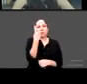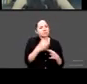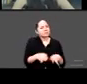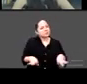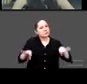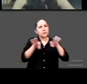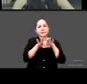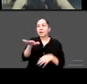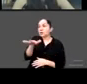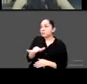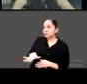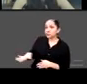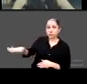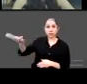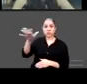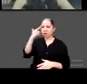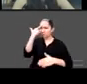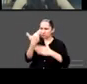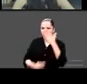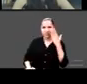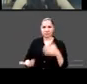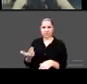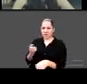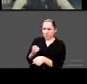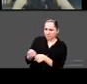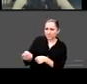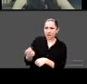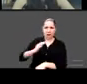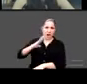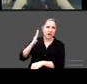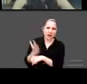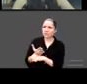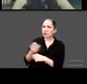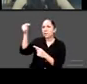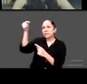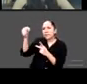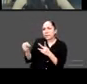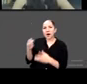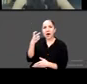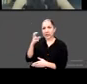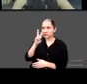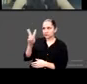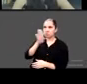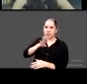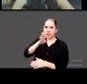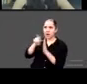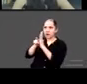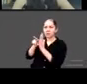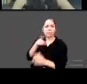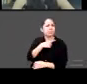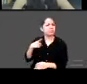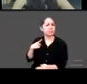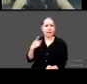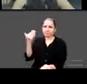mejor manera es evitar el maltrato infantil. Esas son conclusiones basadas en evidencia. La crianza positiva